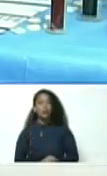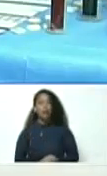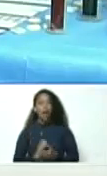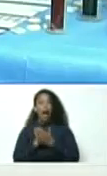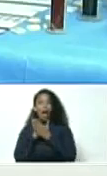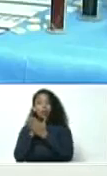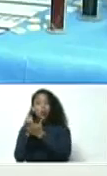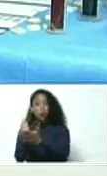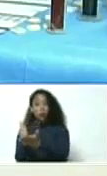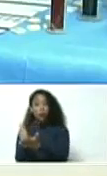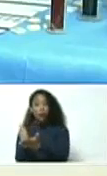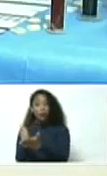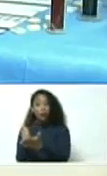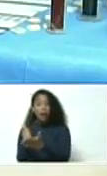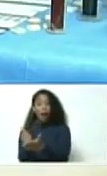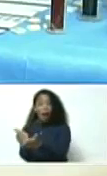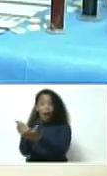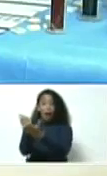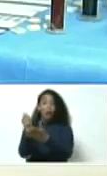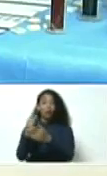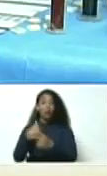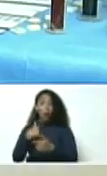Ayuda para que te ayuden.